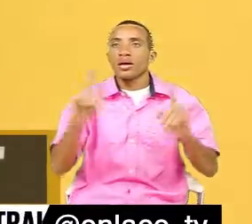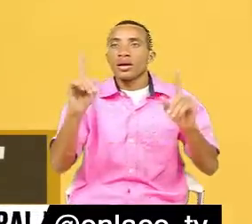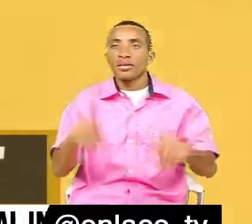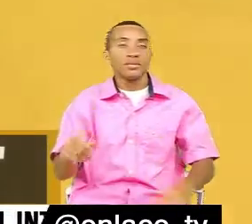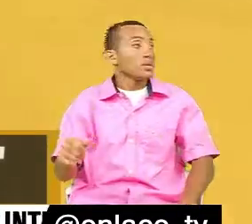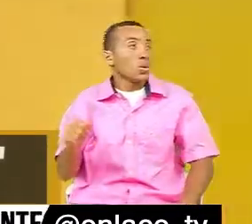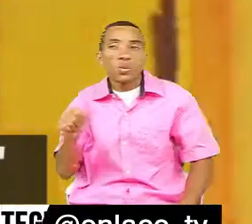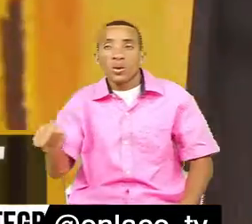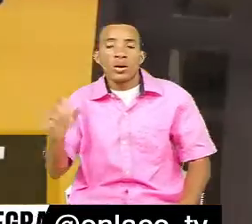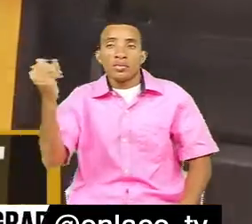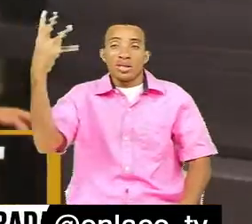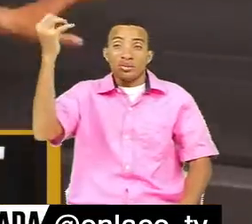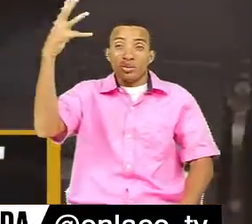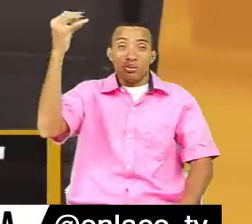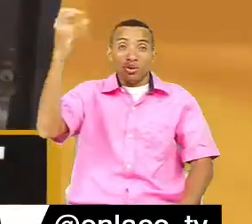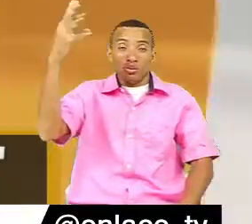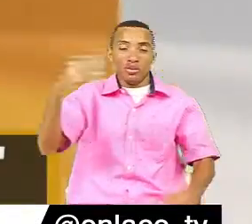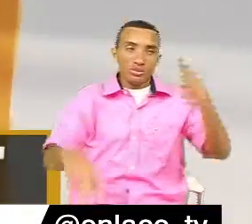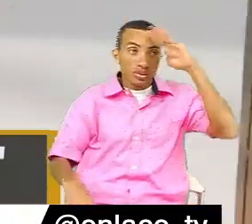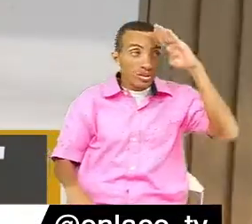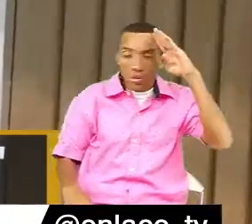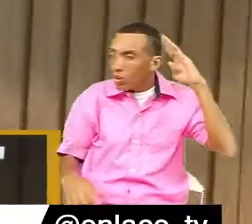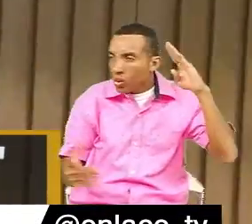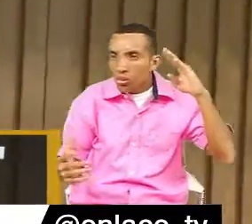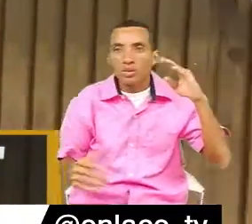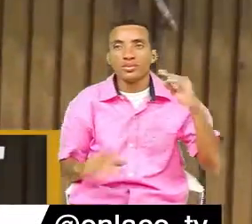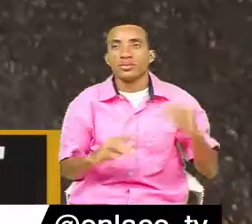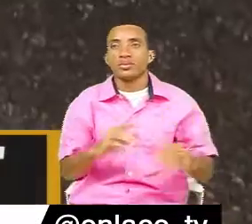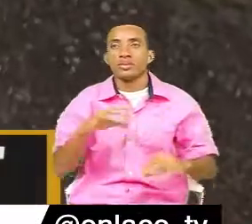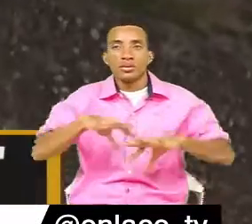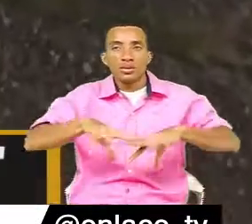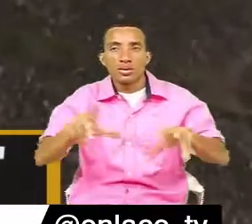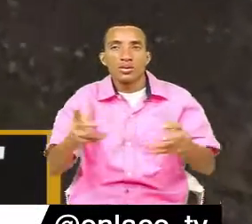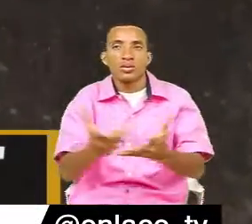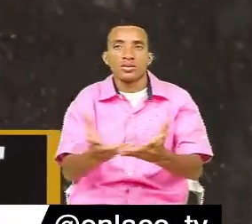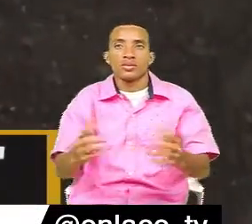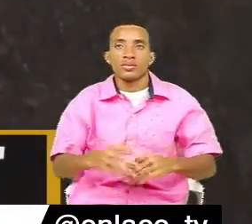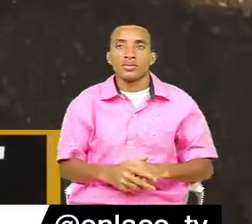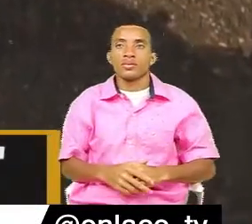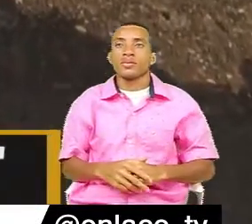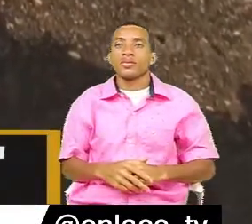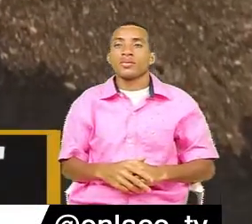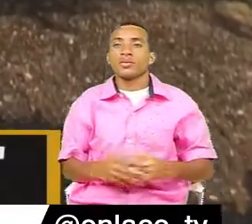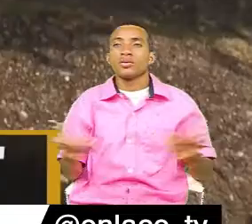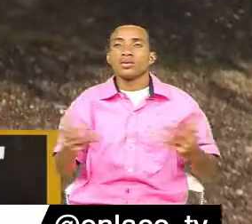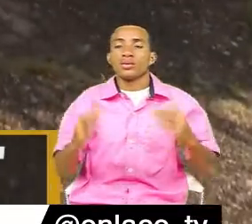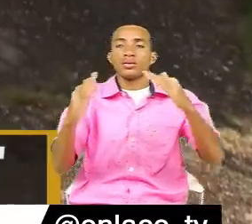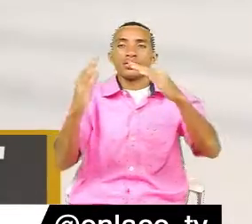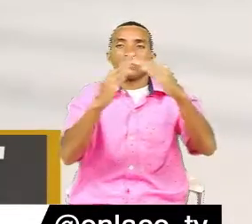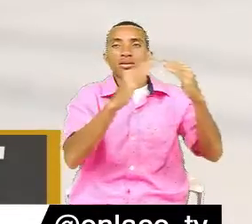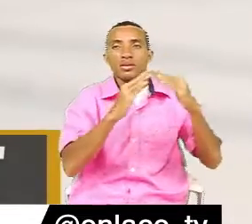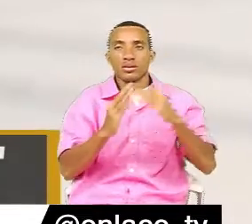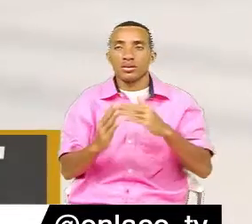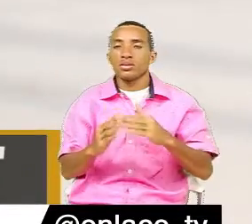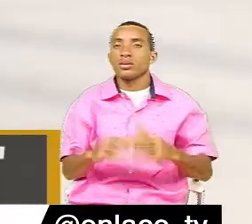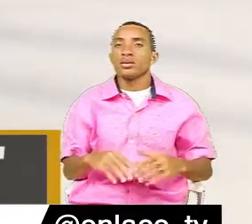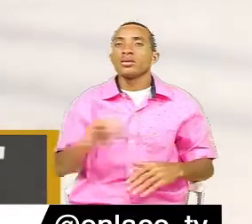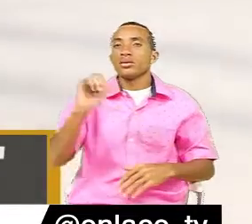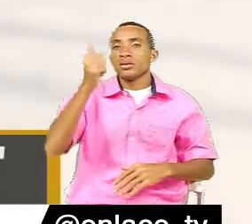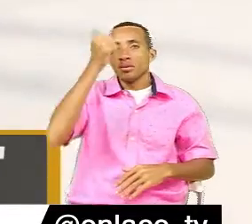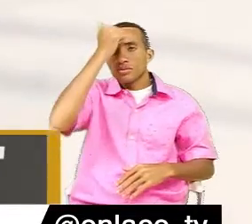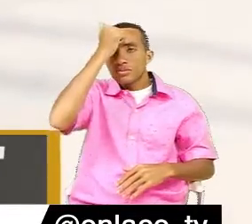alerta a los cuadrantes de policía sobre los robos y hechos delictivos. Llegando hasta las residencias, que es donde principalmente tenemos unos focos